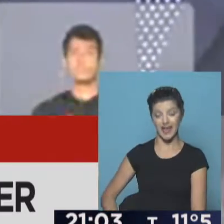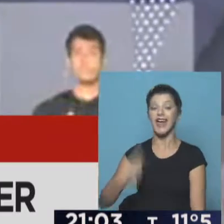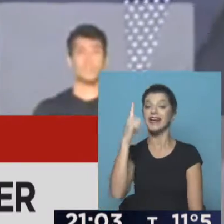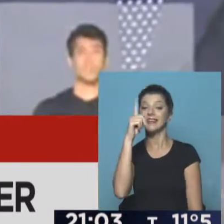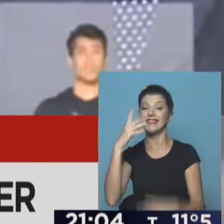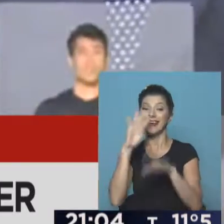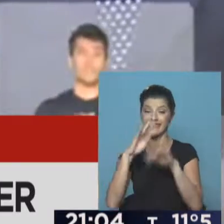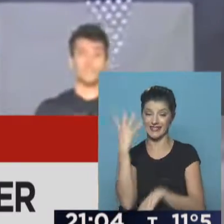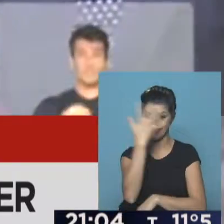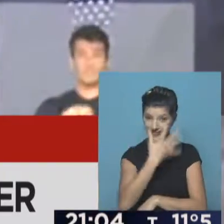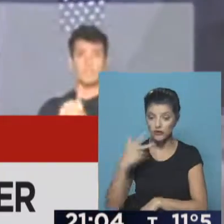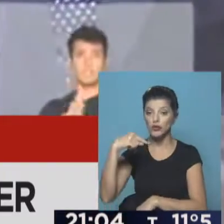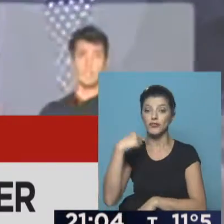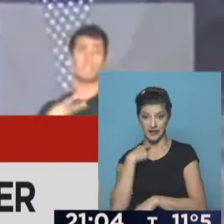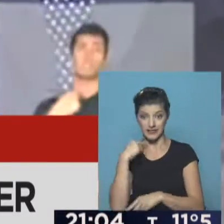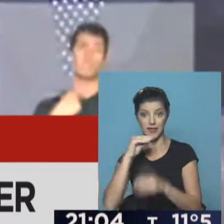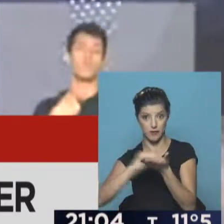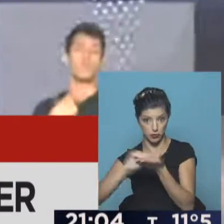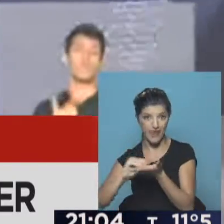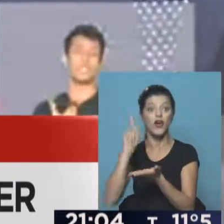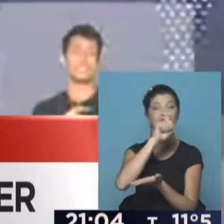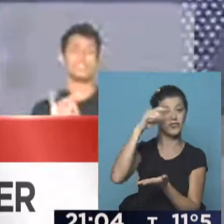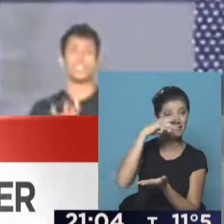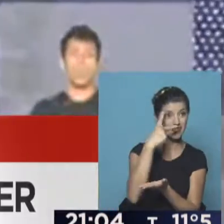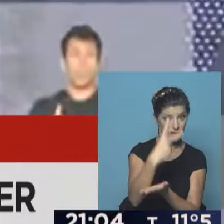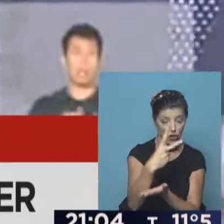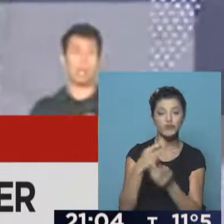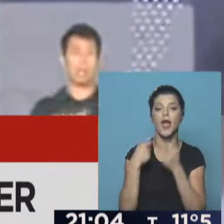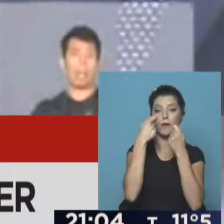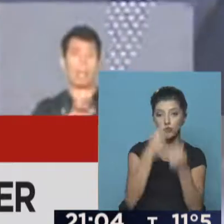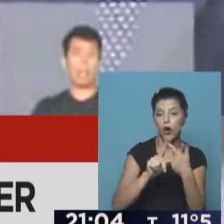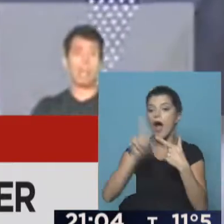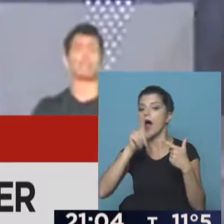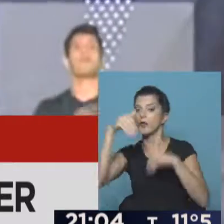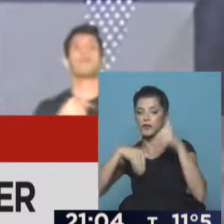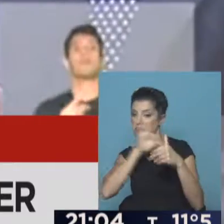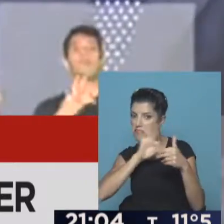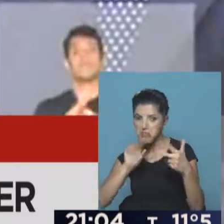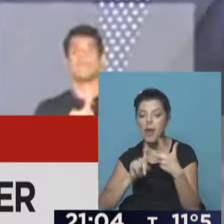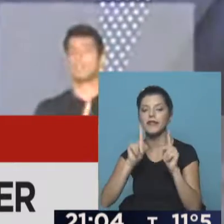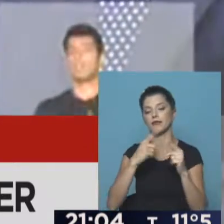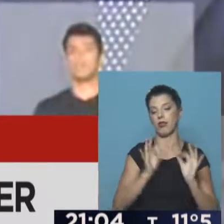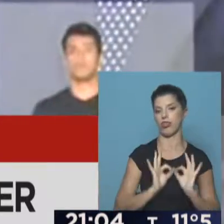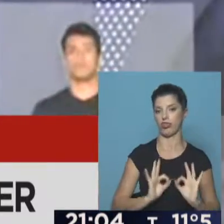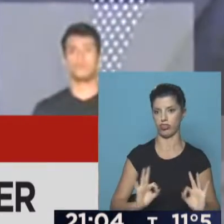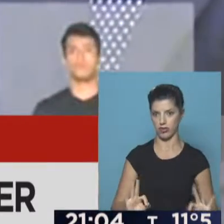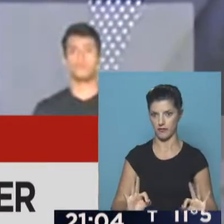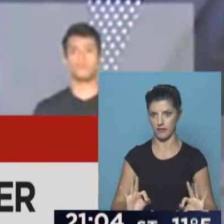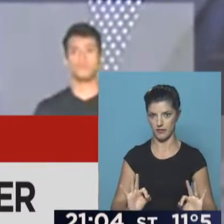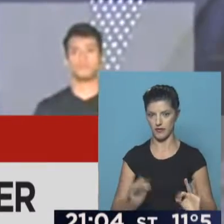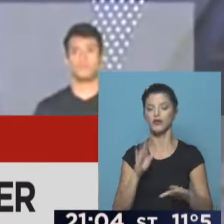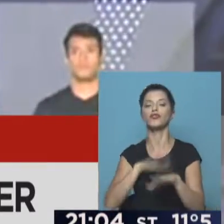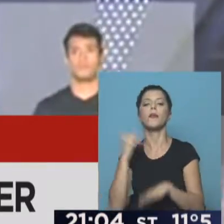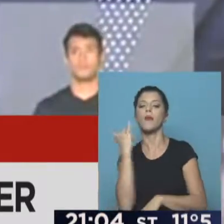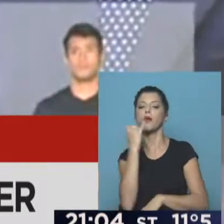de los 513 diputados lo apoyen, se abstengan o se ausenten para invalidar la denuncia de corrupción que había pesado